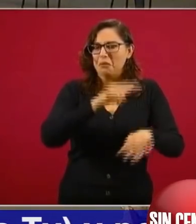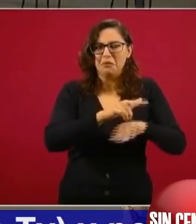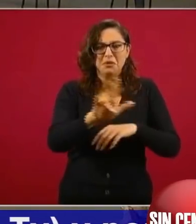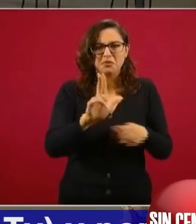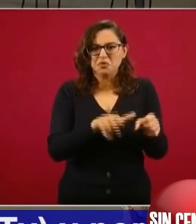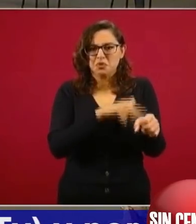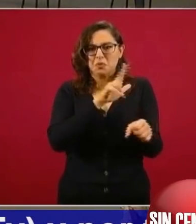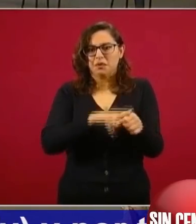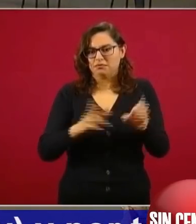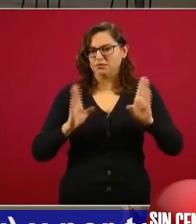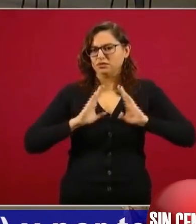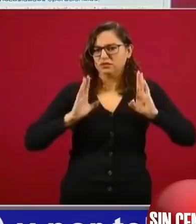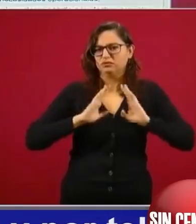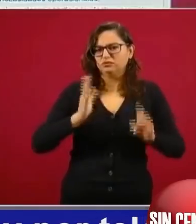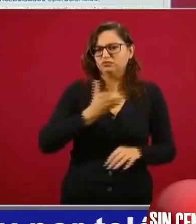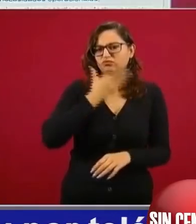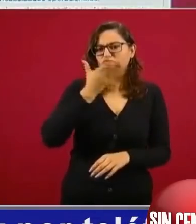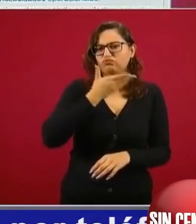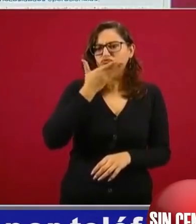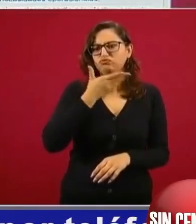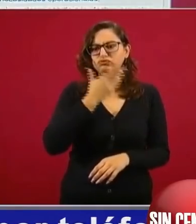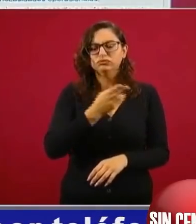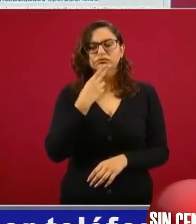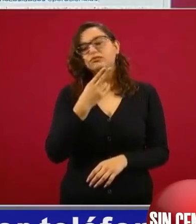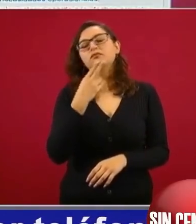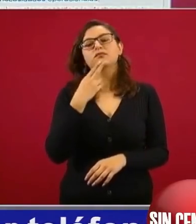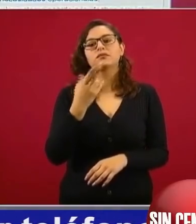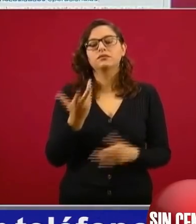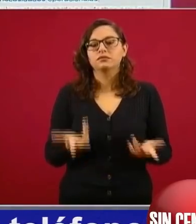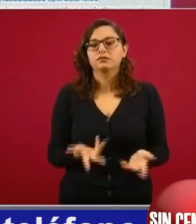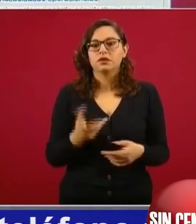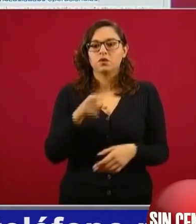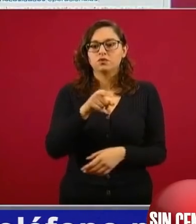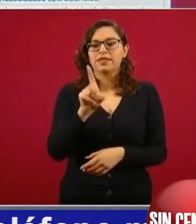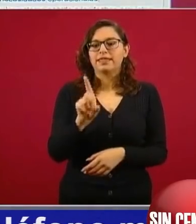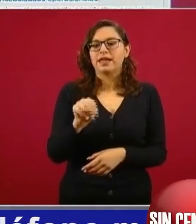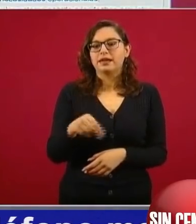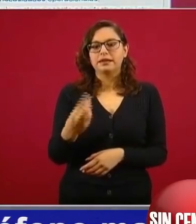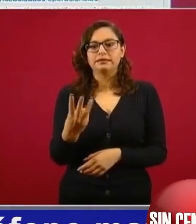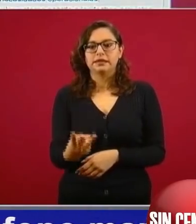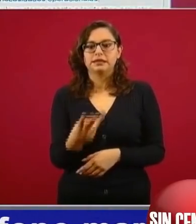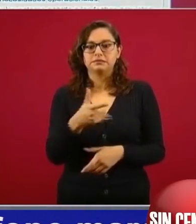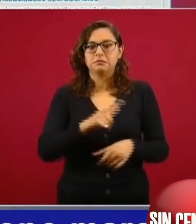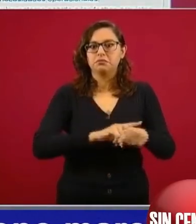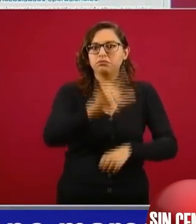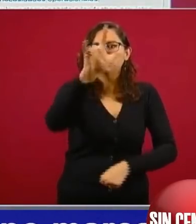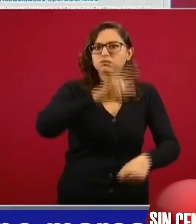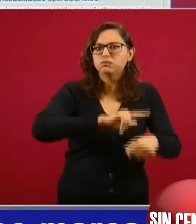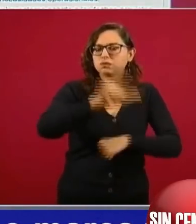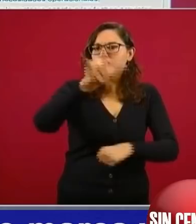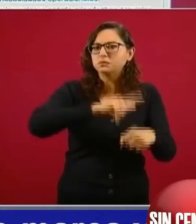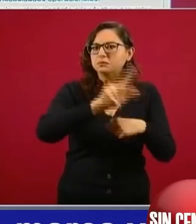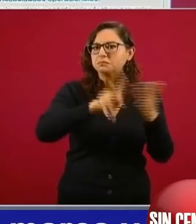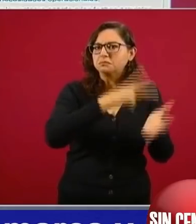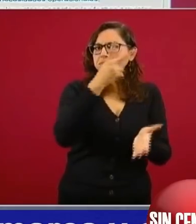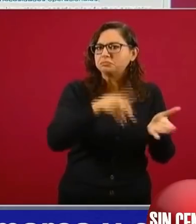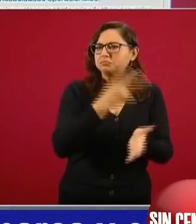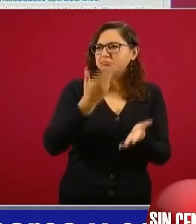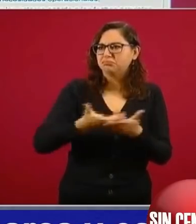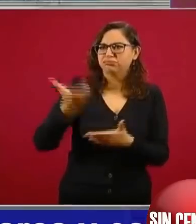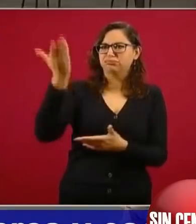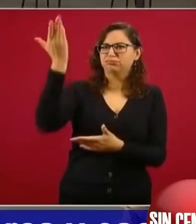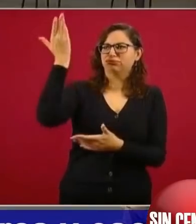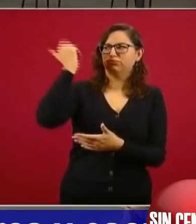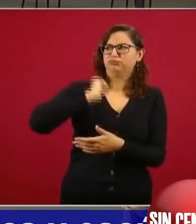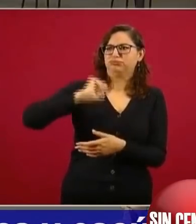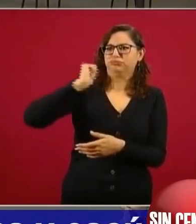operaciones militares, y especialmente cuando hay contingencias de DN3, pues es muy importante la cantidad de vuelos que realizan. De manera que era un